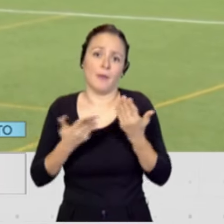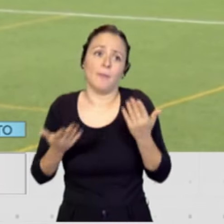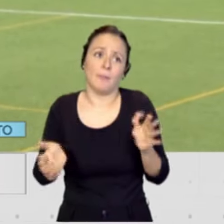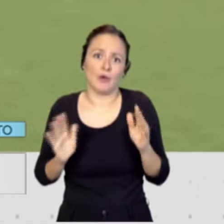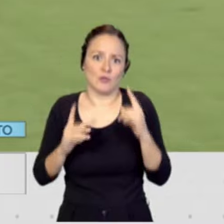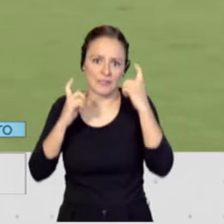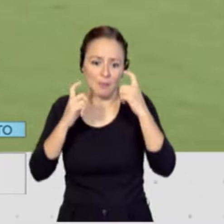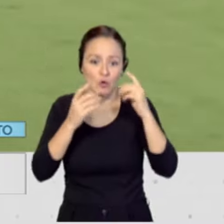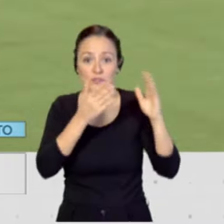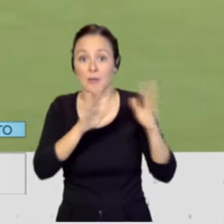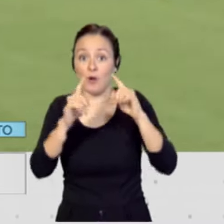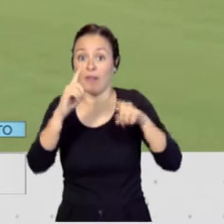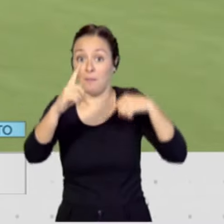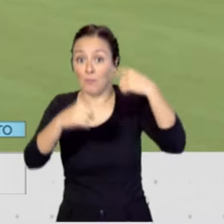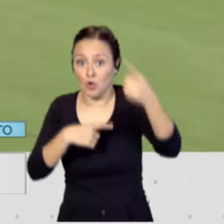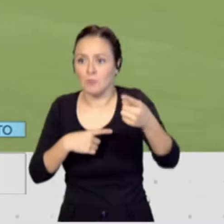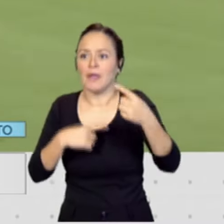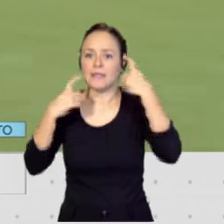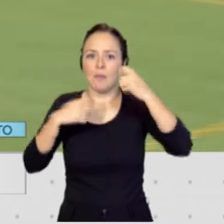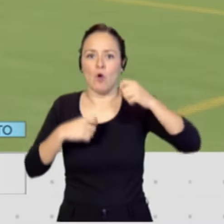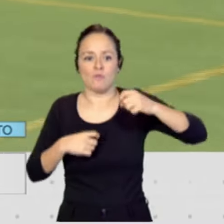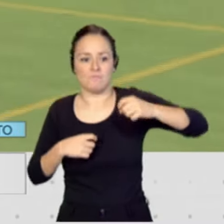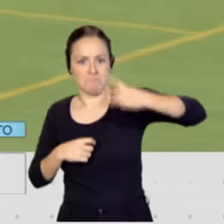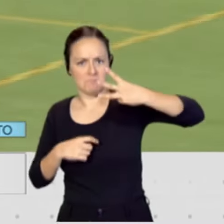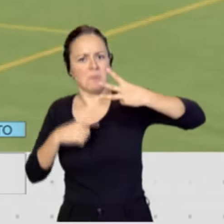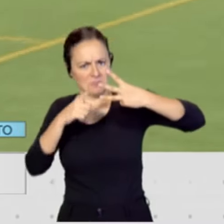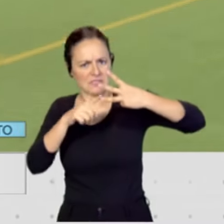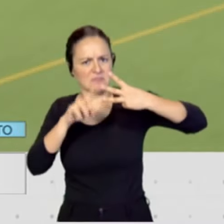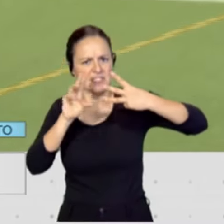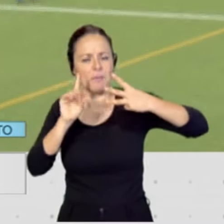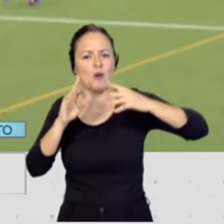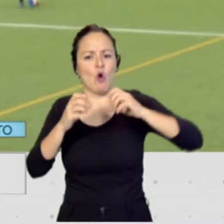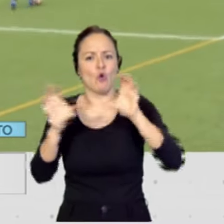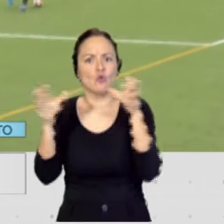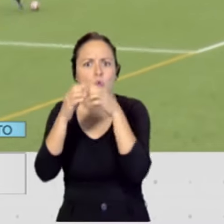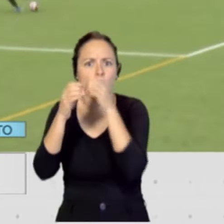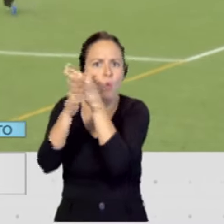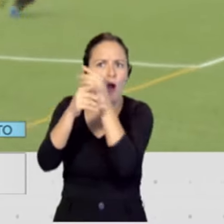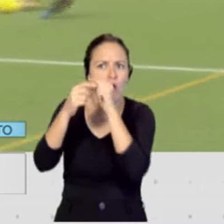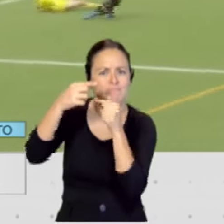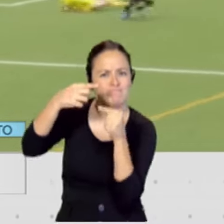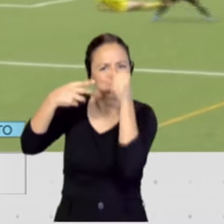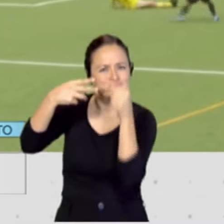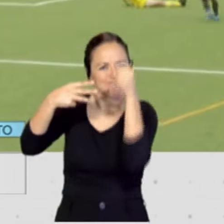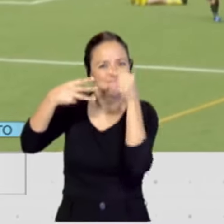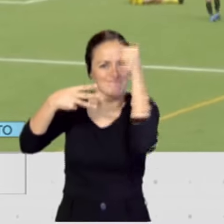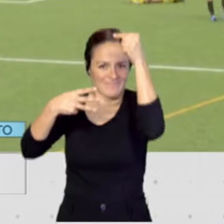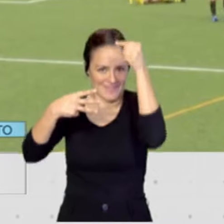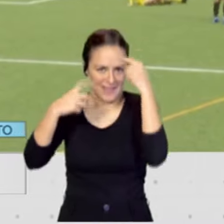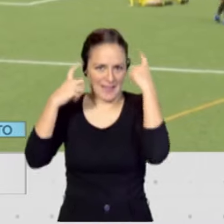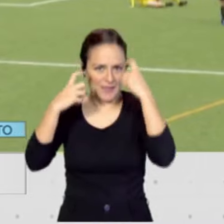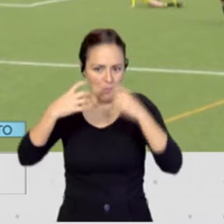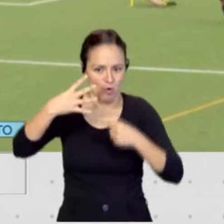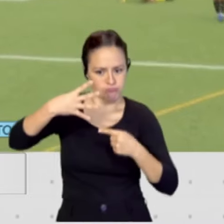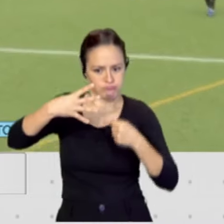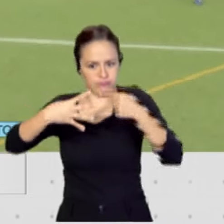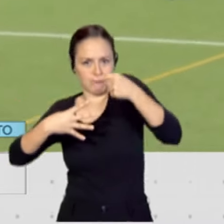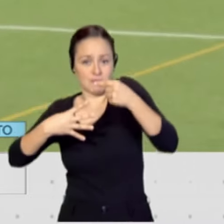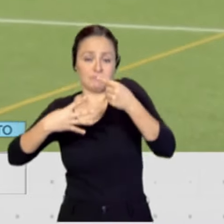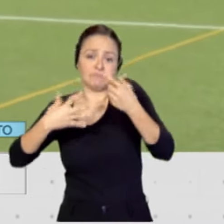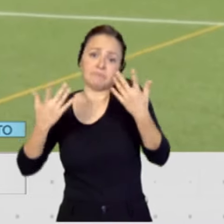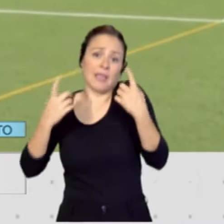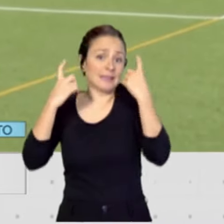estar en la zona alta de la de la clasificación el grupo de de tercera y vamos a a intentar volver a a